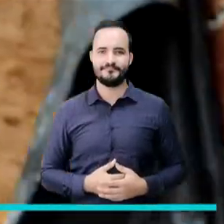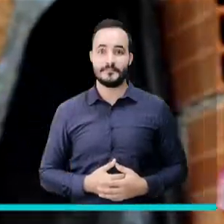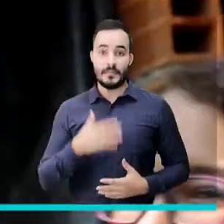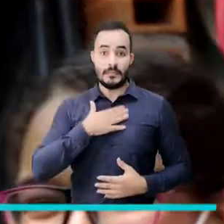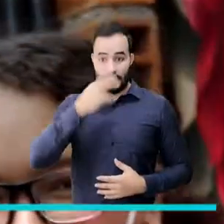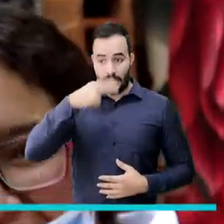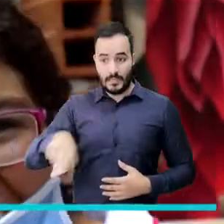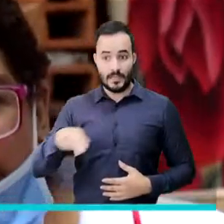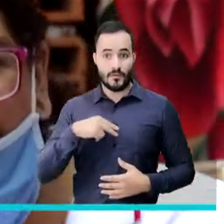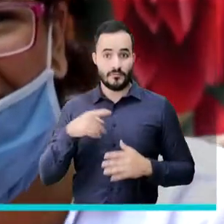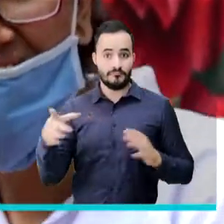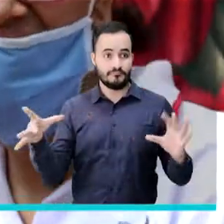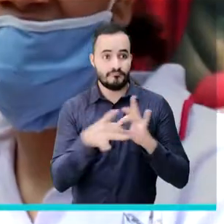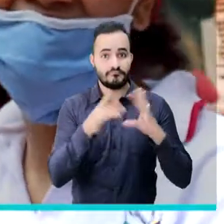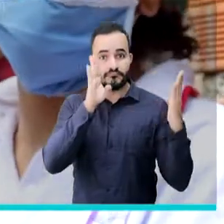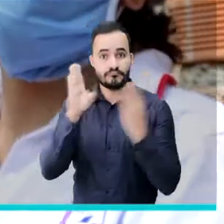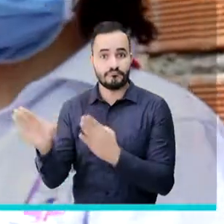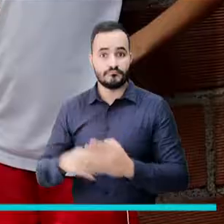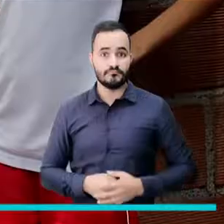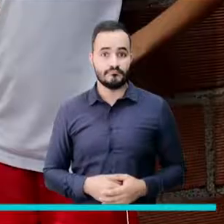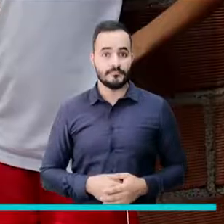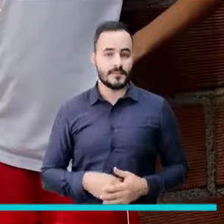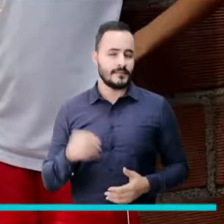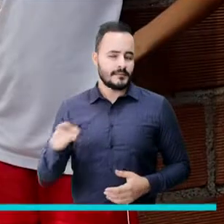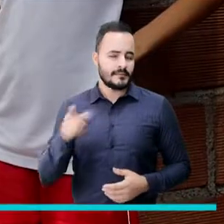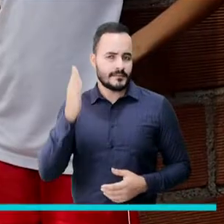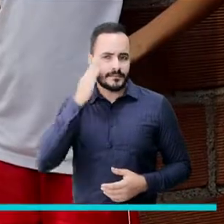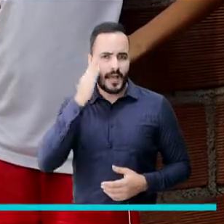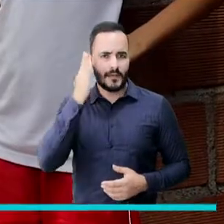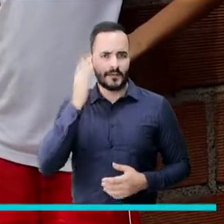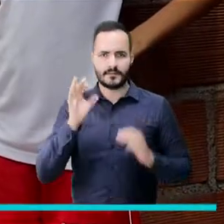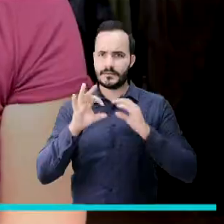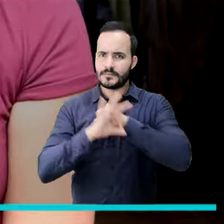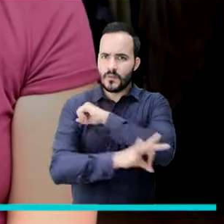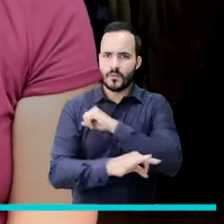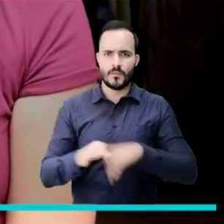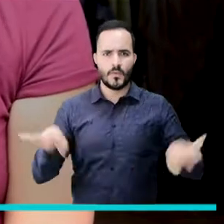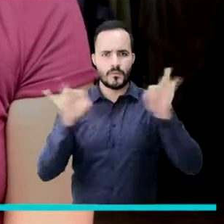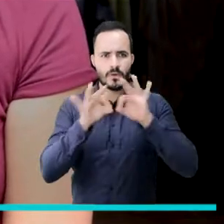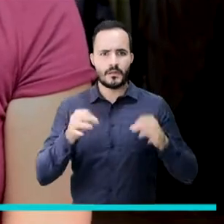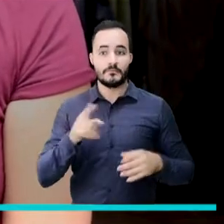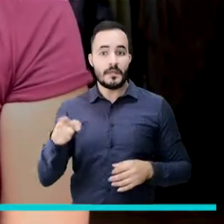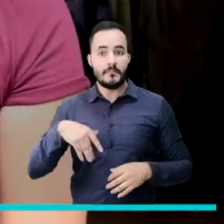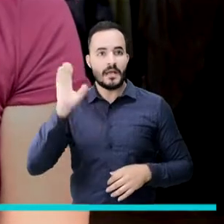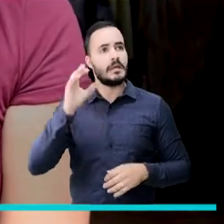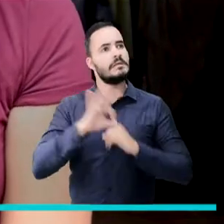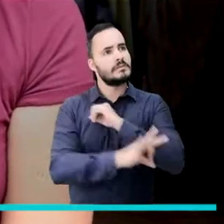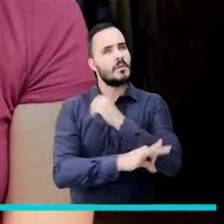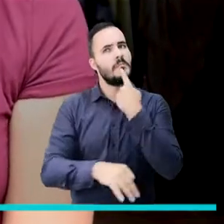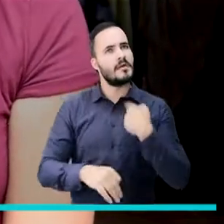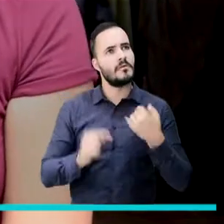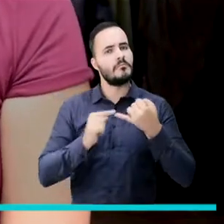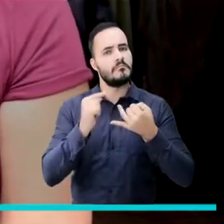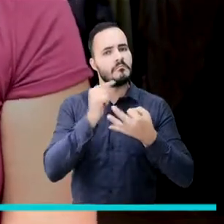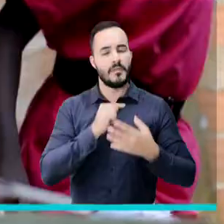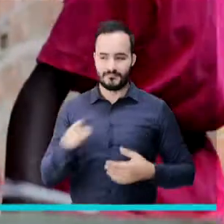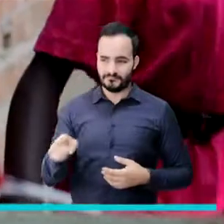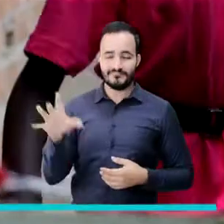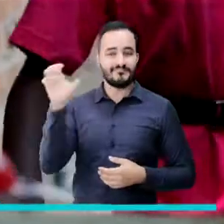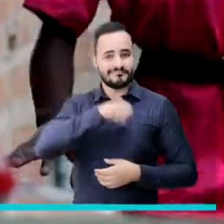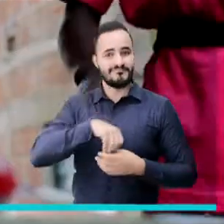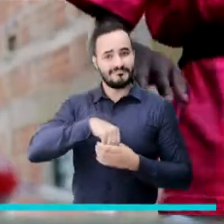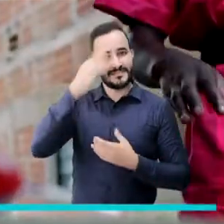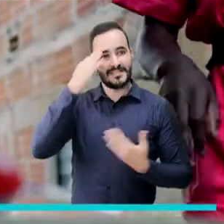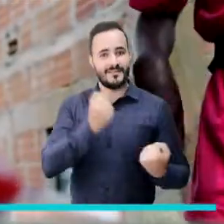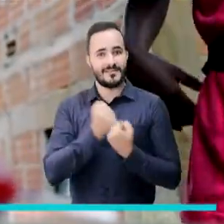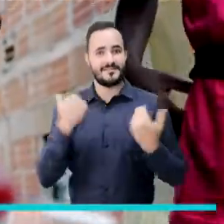Mis hijos también son parte de esto porque ellos también siempre han tenido muy presente. El psicólogo nos dijo esto, el psicólogo nos dijo aquello.